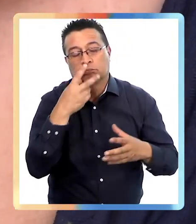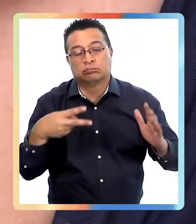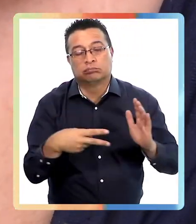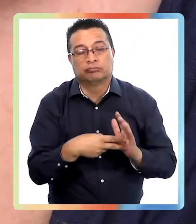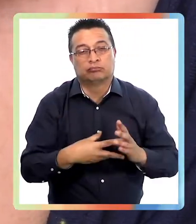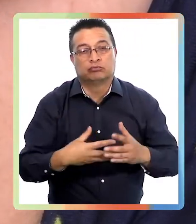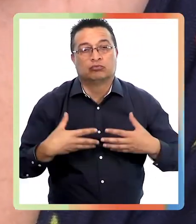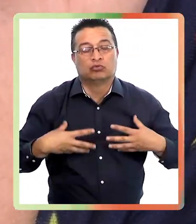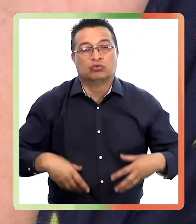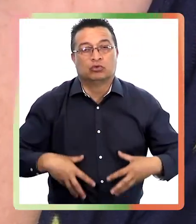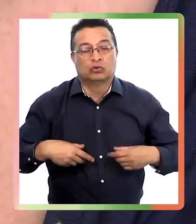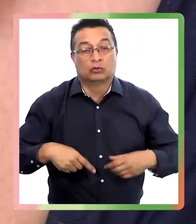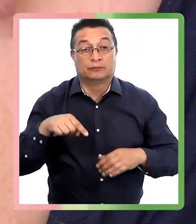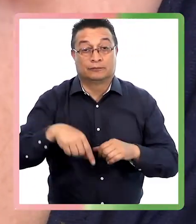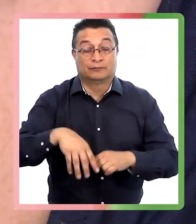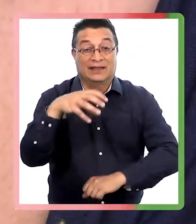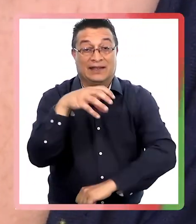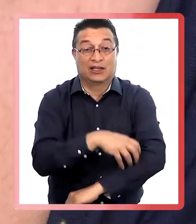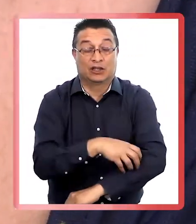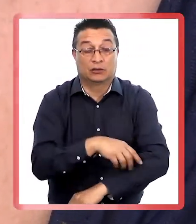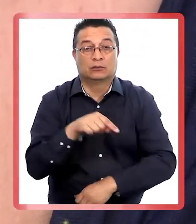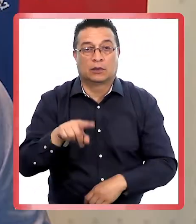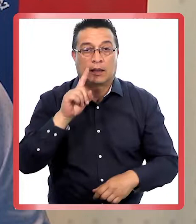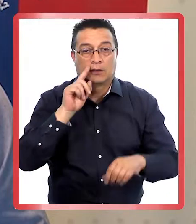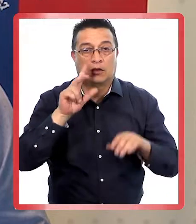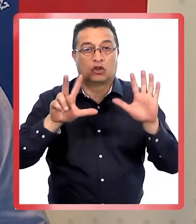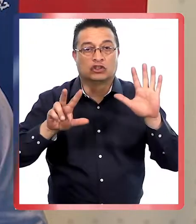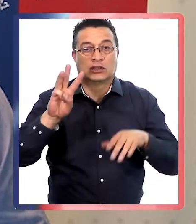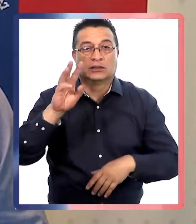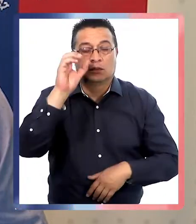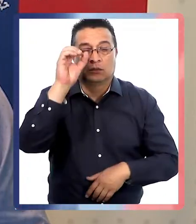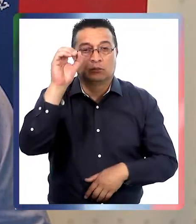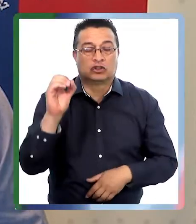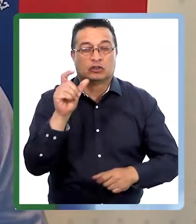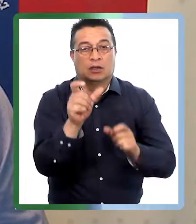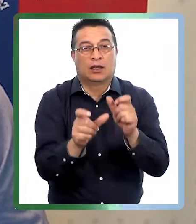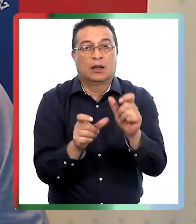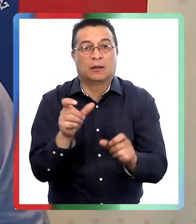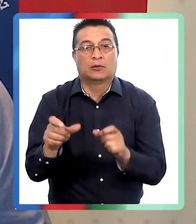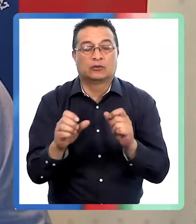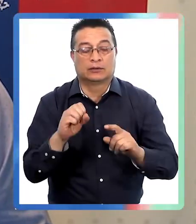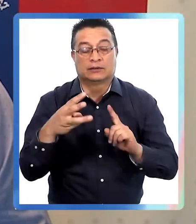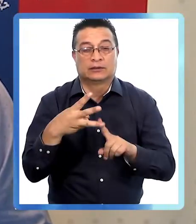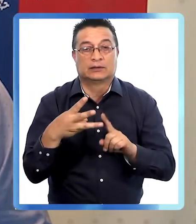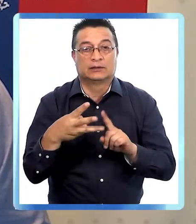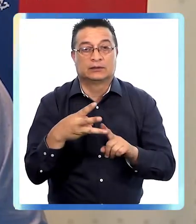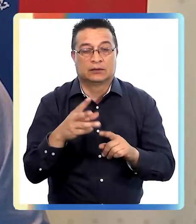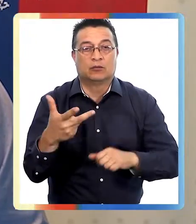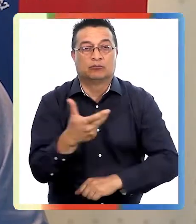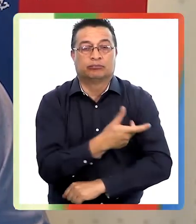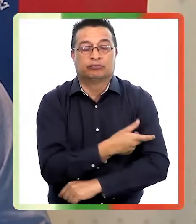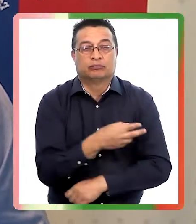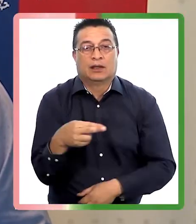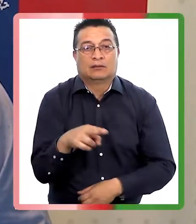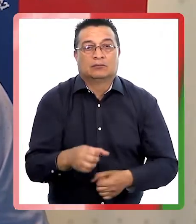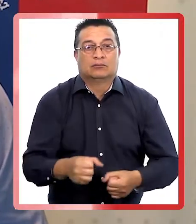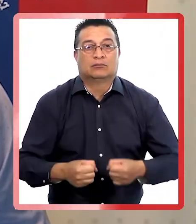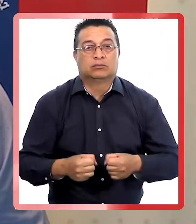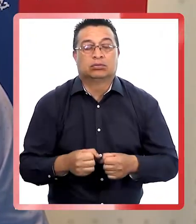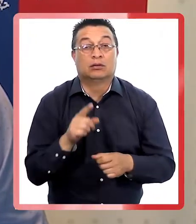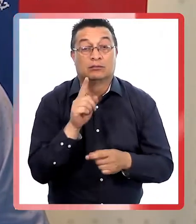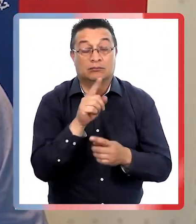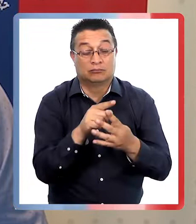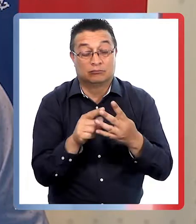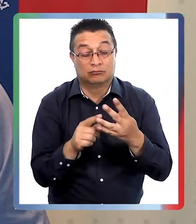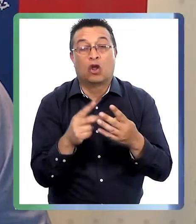mecánicos. En la región contamos con un 83% de la población con la tercera dosis de refuerzo, de los cuales solo